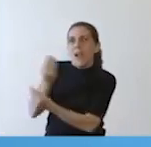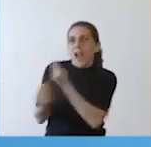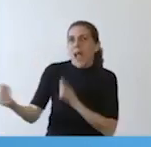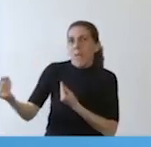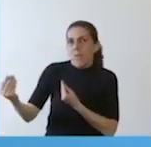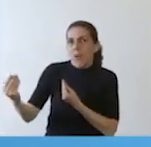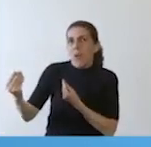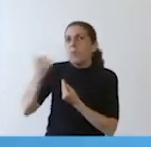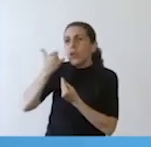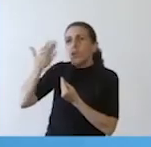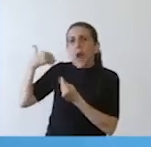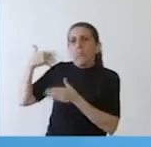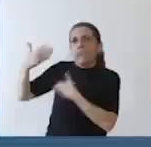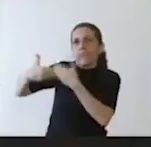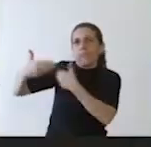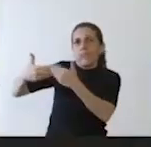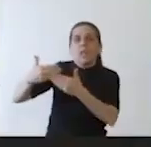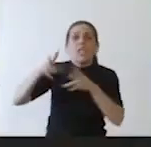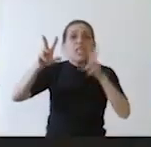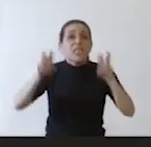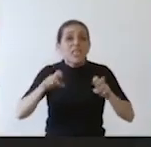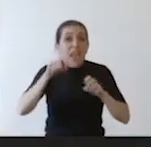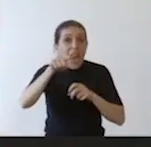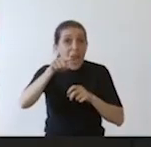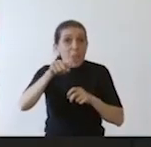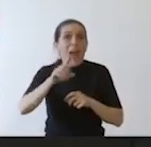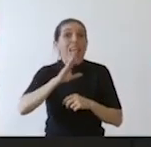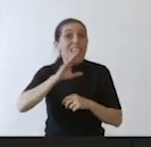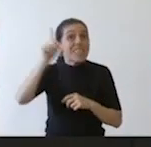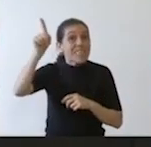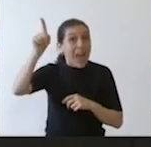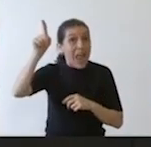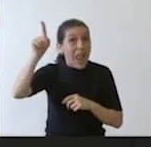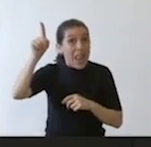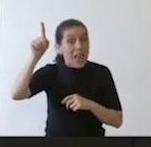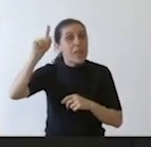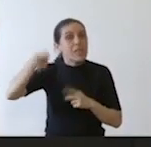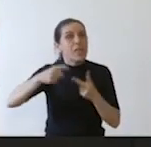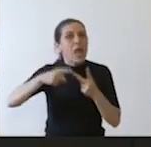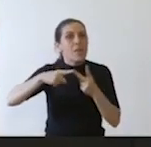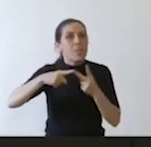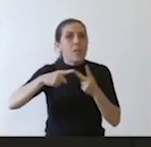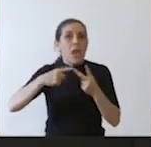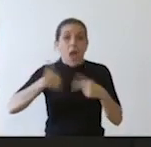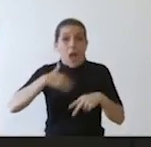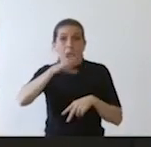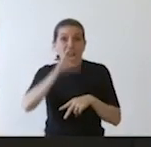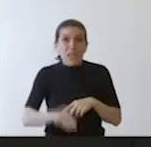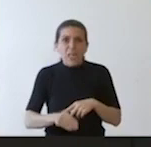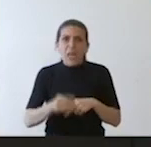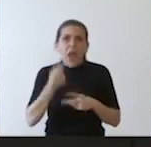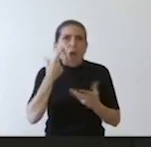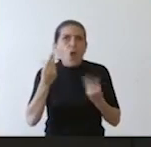las instancias. En relación a Israel y a lo que Argentina puede hacer,